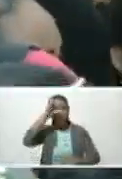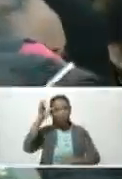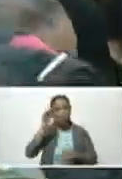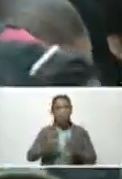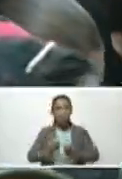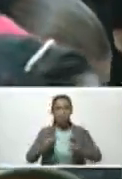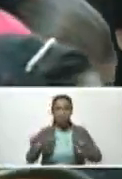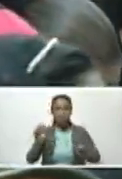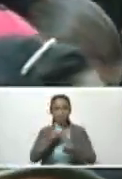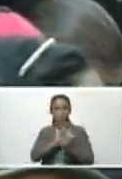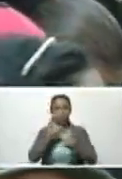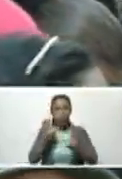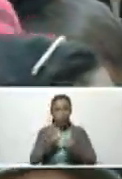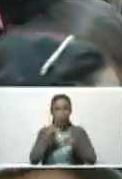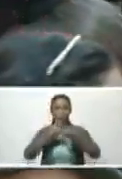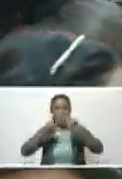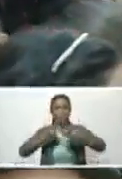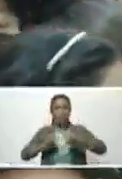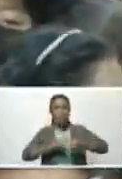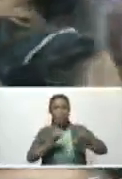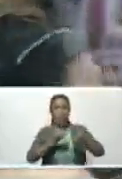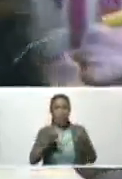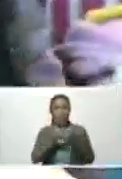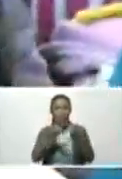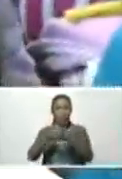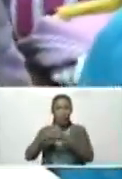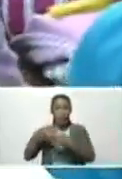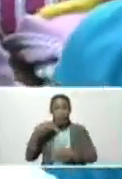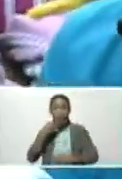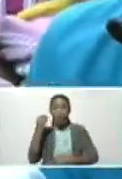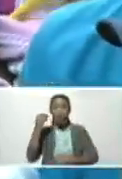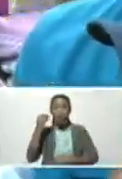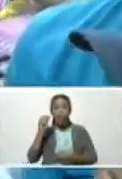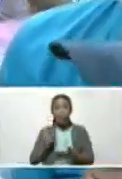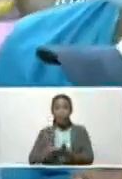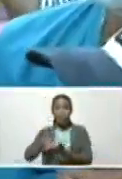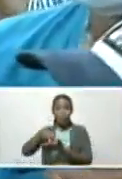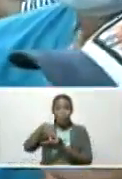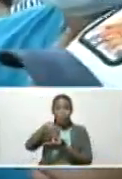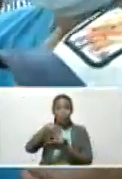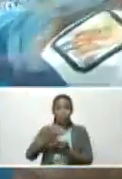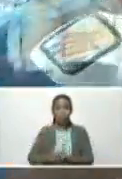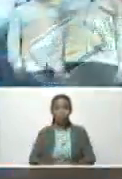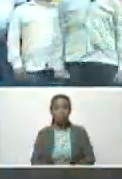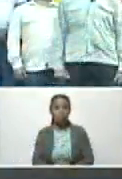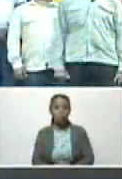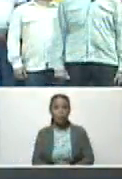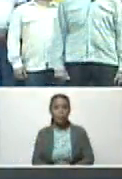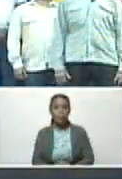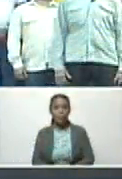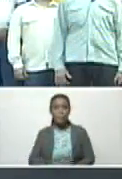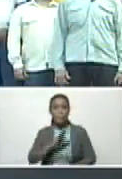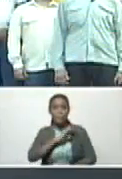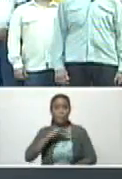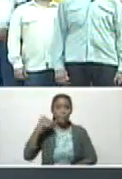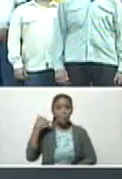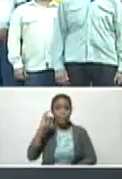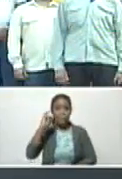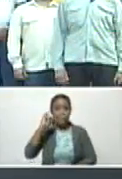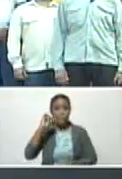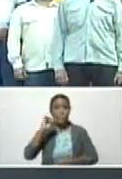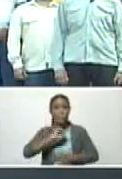cultura, en las distintas generaciones de jóvenes que se han levantado. Y tenemos la